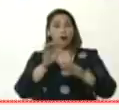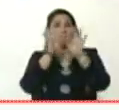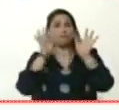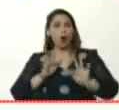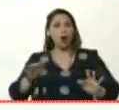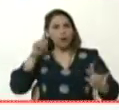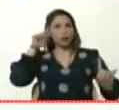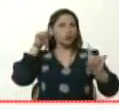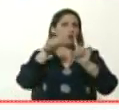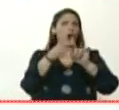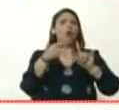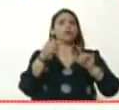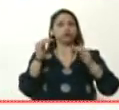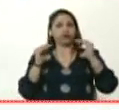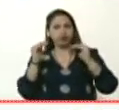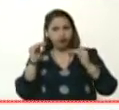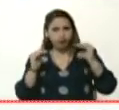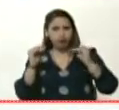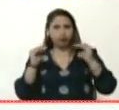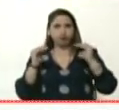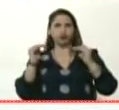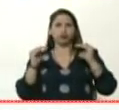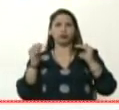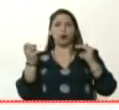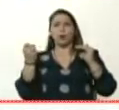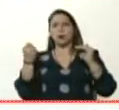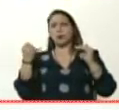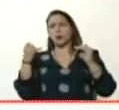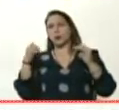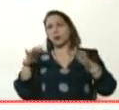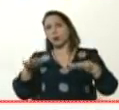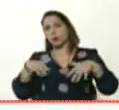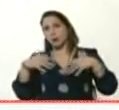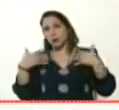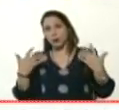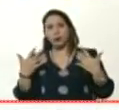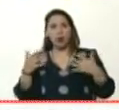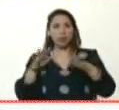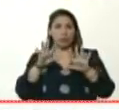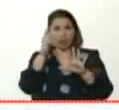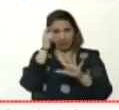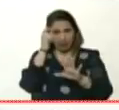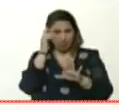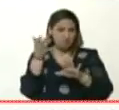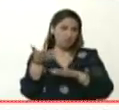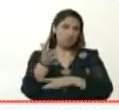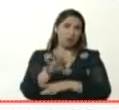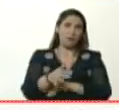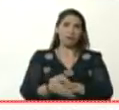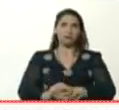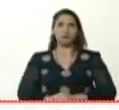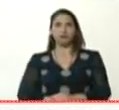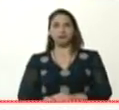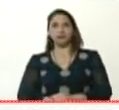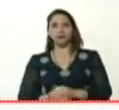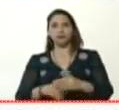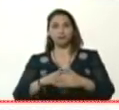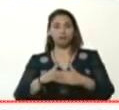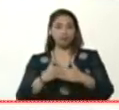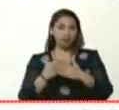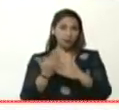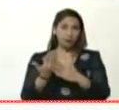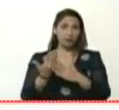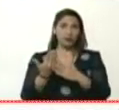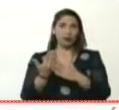estabilización hace, ¿cuánto? Hace 8 días, 10 días, ¿verdad? En la madrugada había un